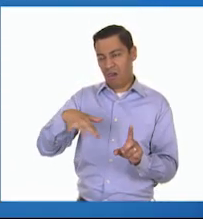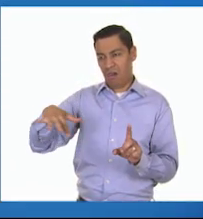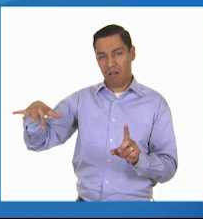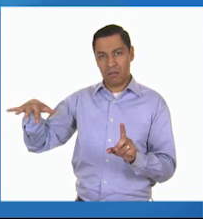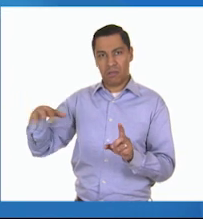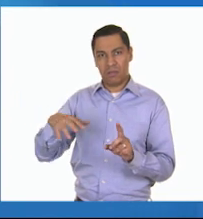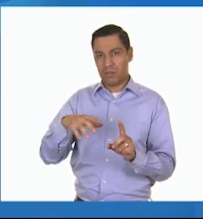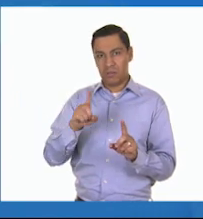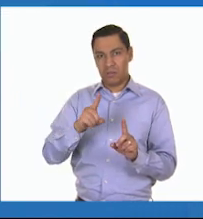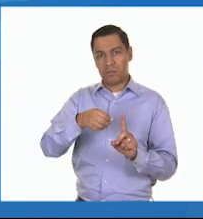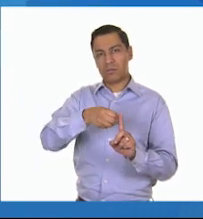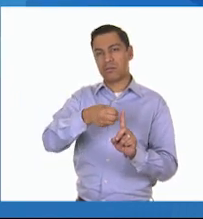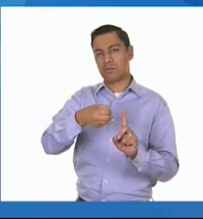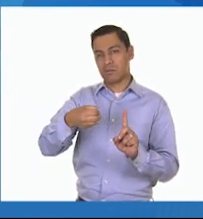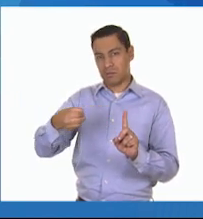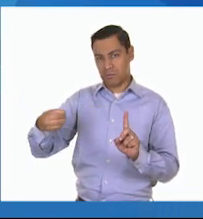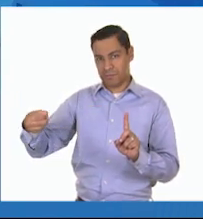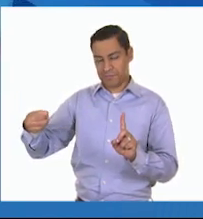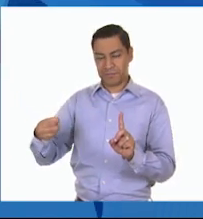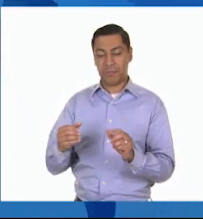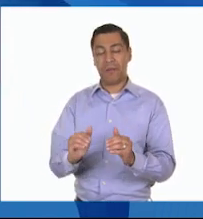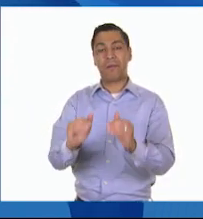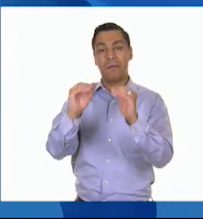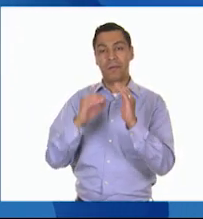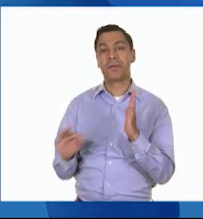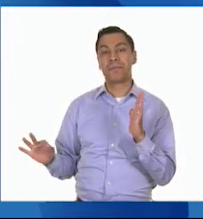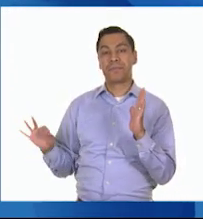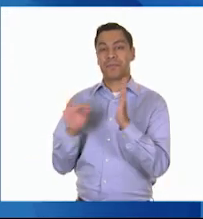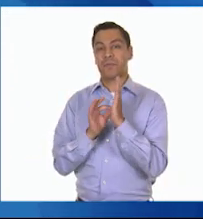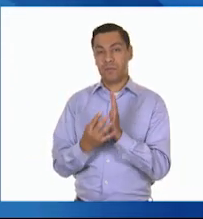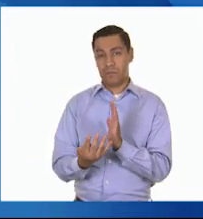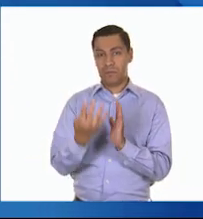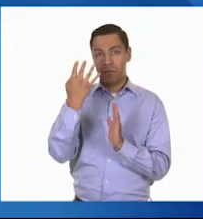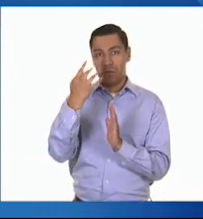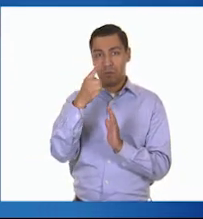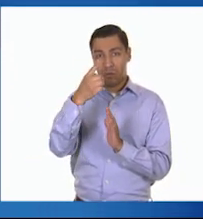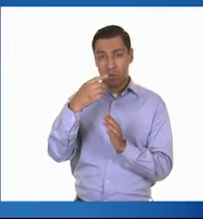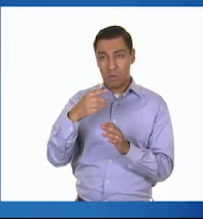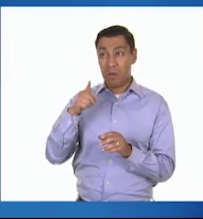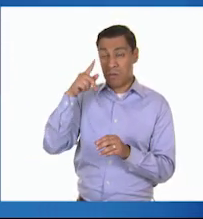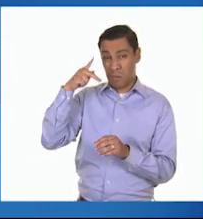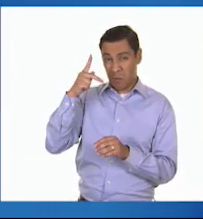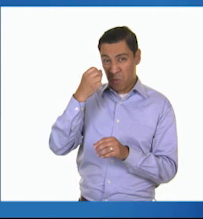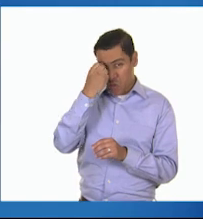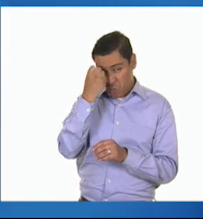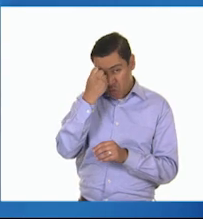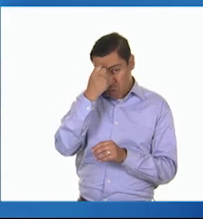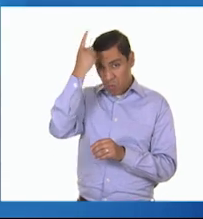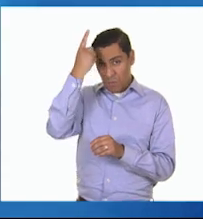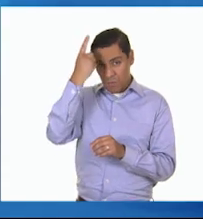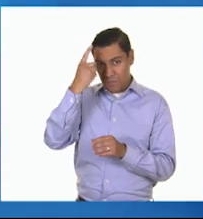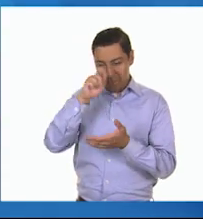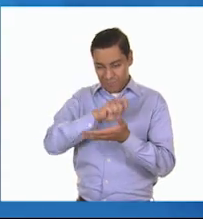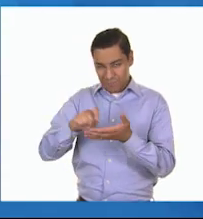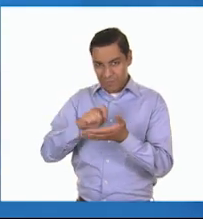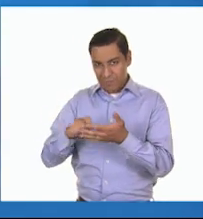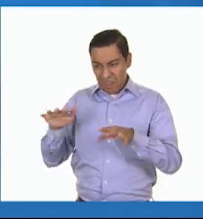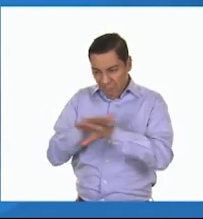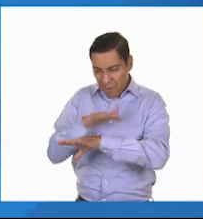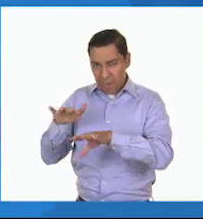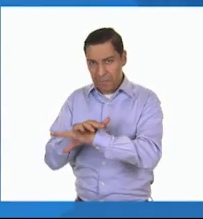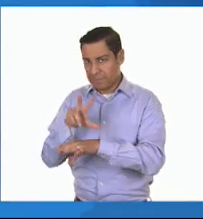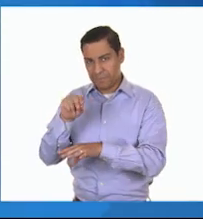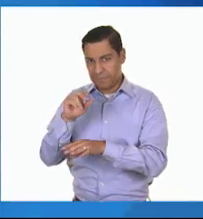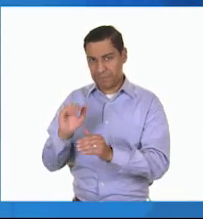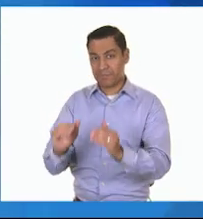punto, no cambies las palabras del autor. Recuerden que esto es muy importante. Y por último, debe quedar